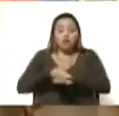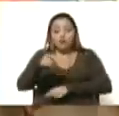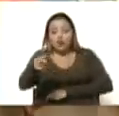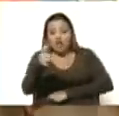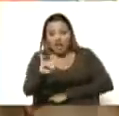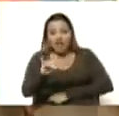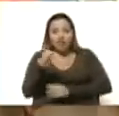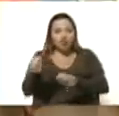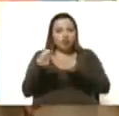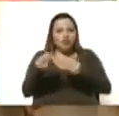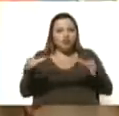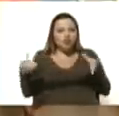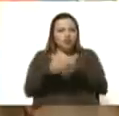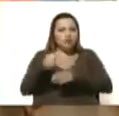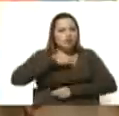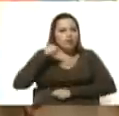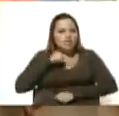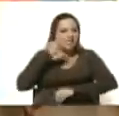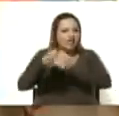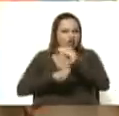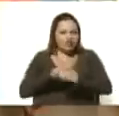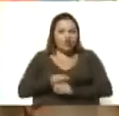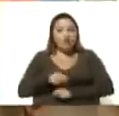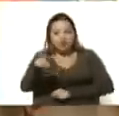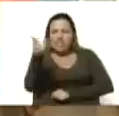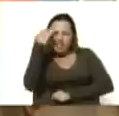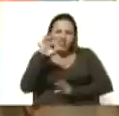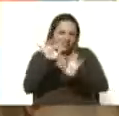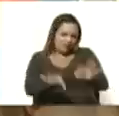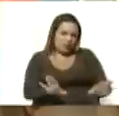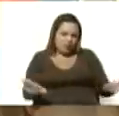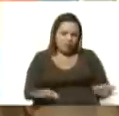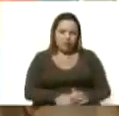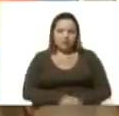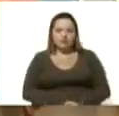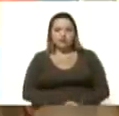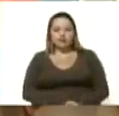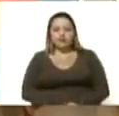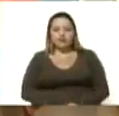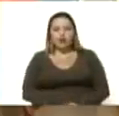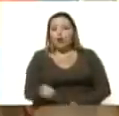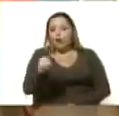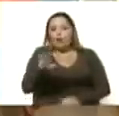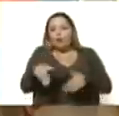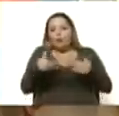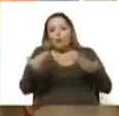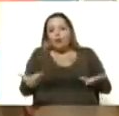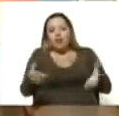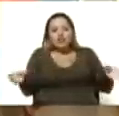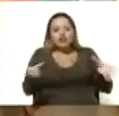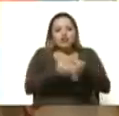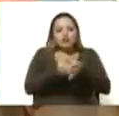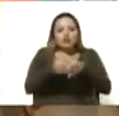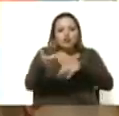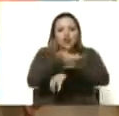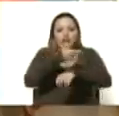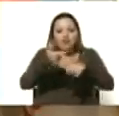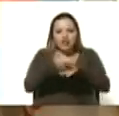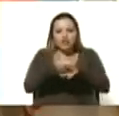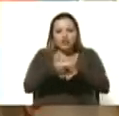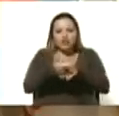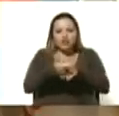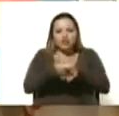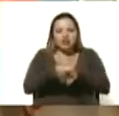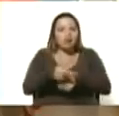cuerpo policial lo hizo o cuál agente del Estado, sea